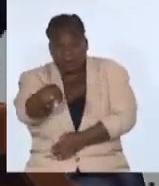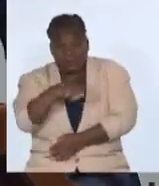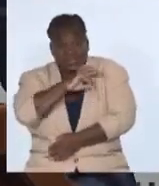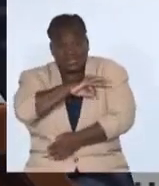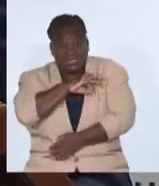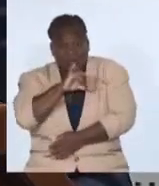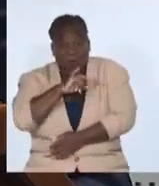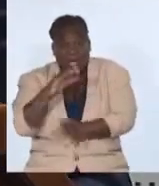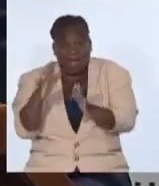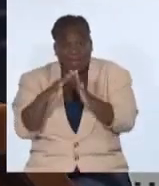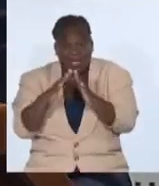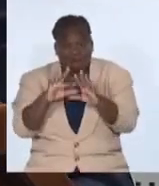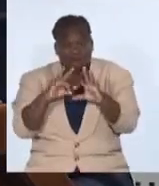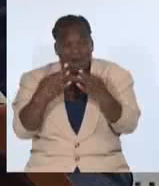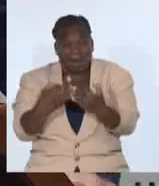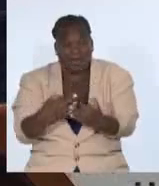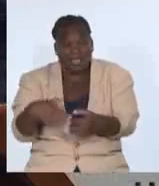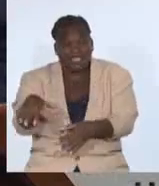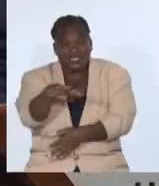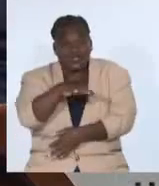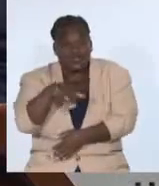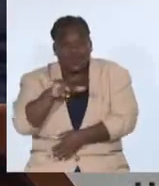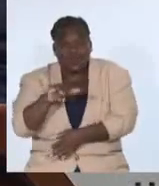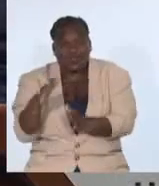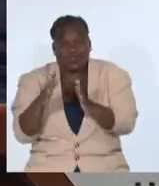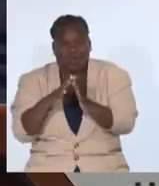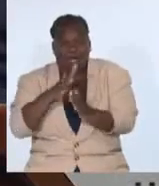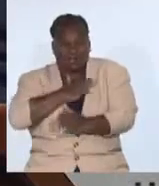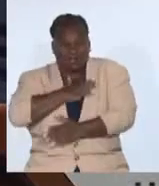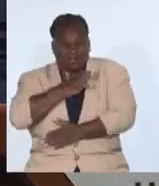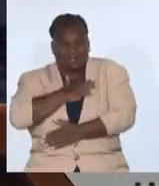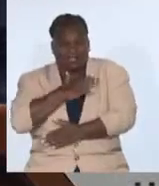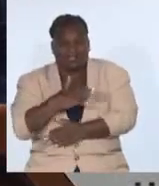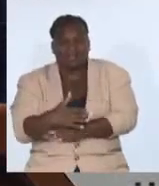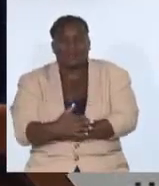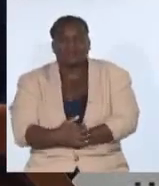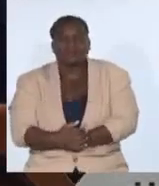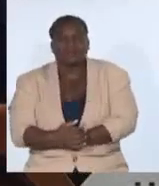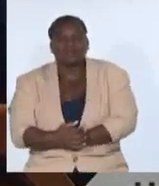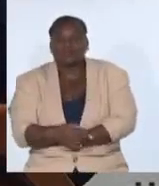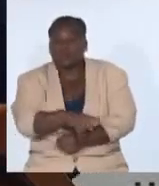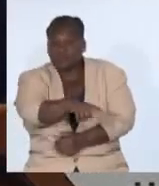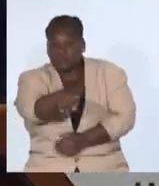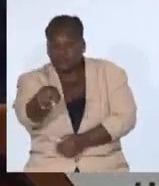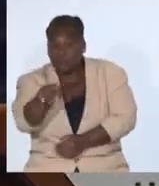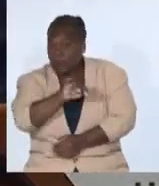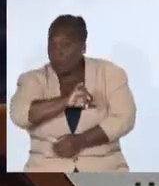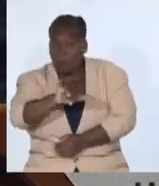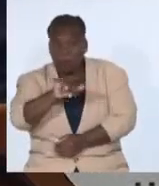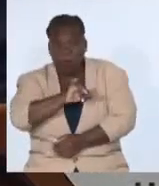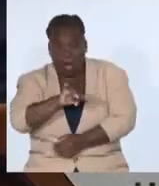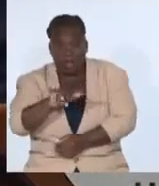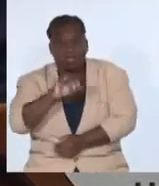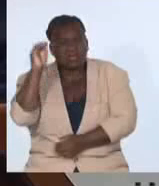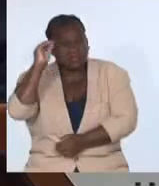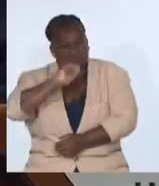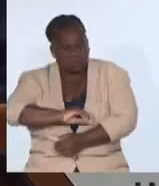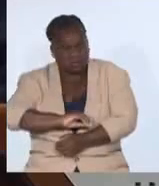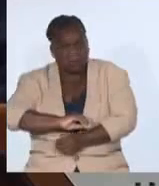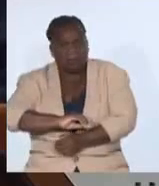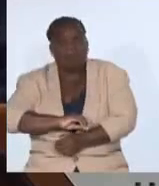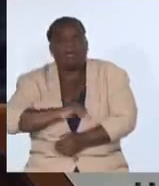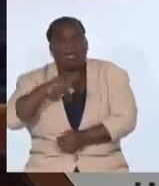Todos están en casa cuenten también con la garantía de que haremos todo